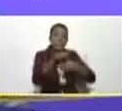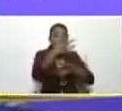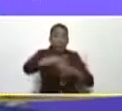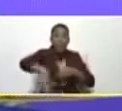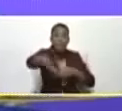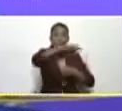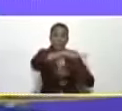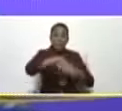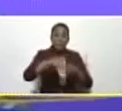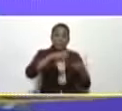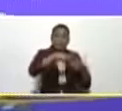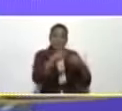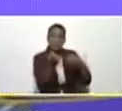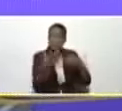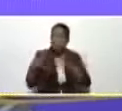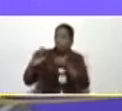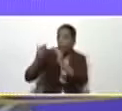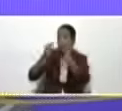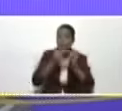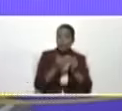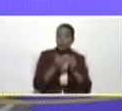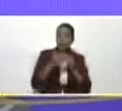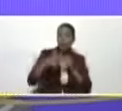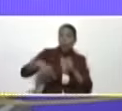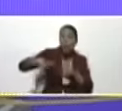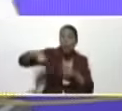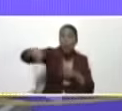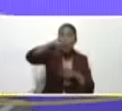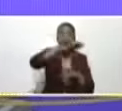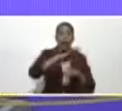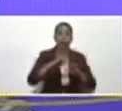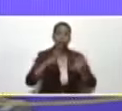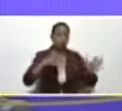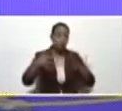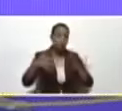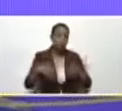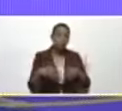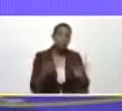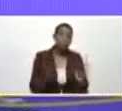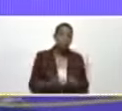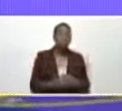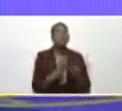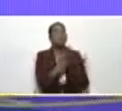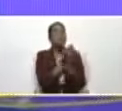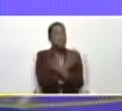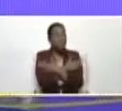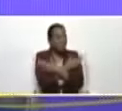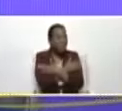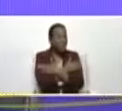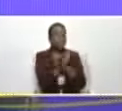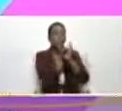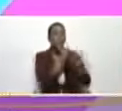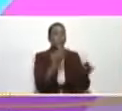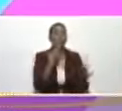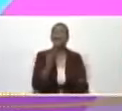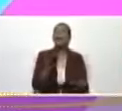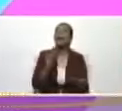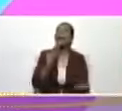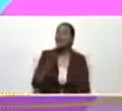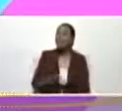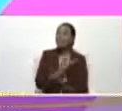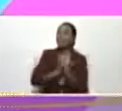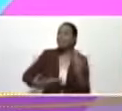mundo a la comunidad y al mundo entero si hay que salir Te felicito Luis Ángel sig Muchísimas gracias